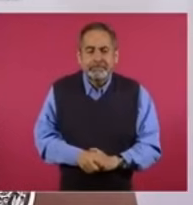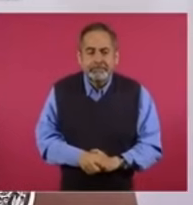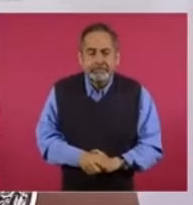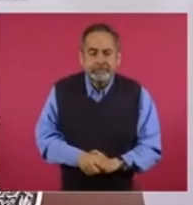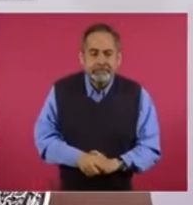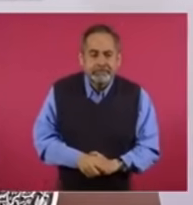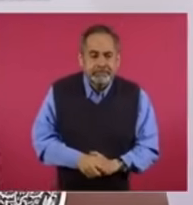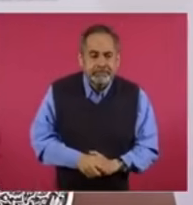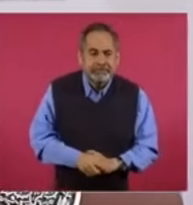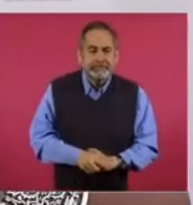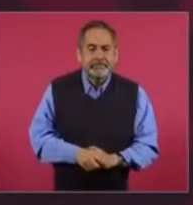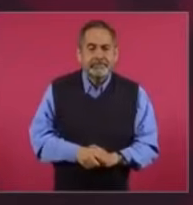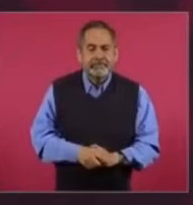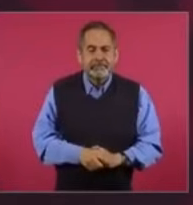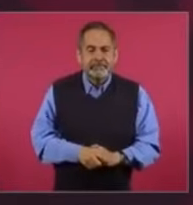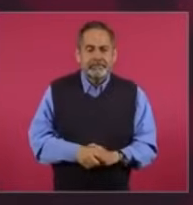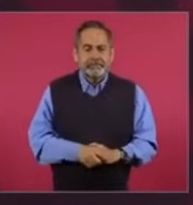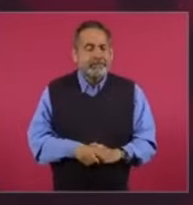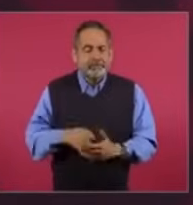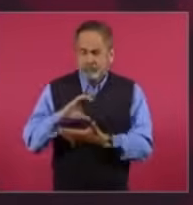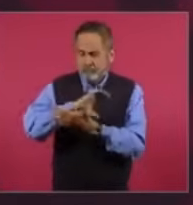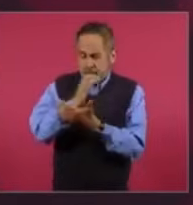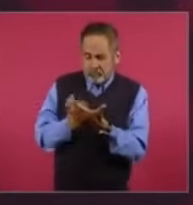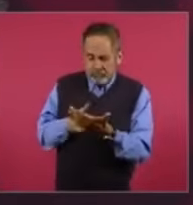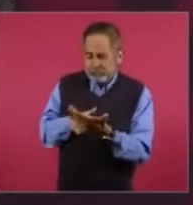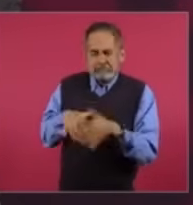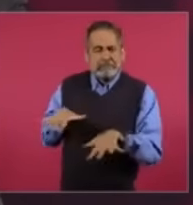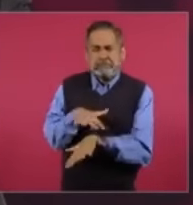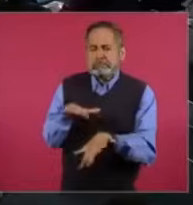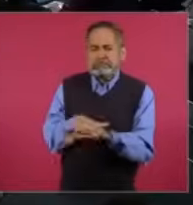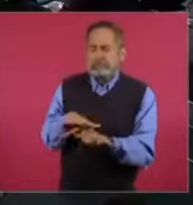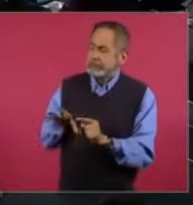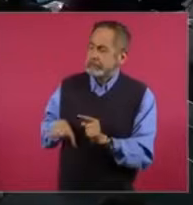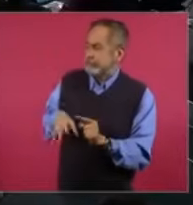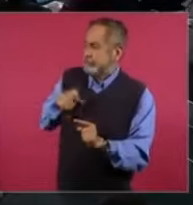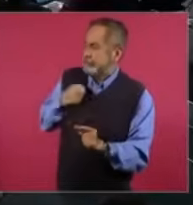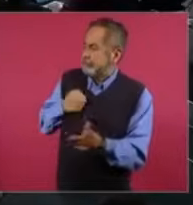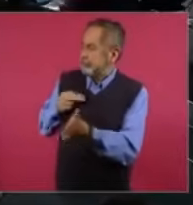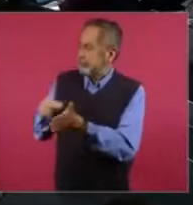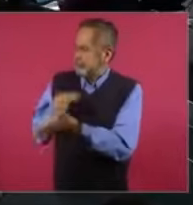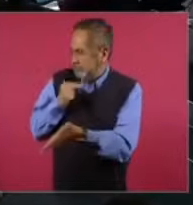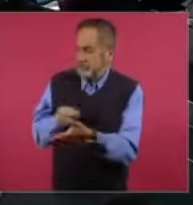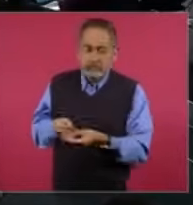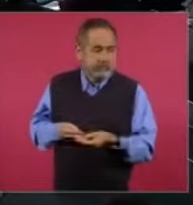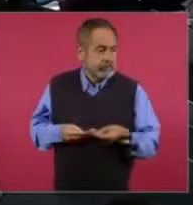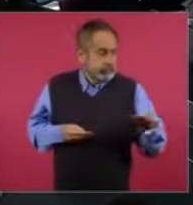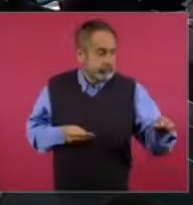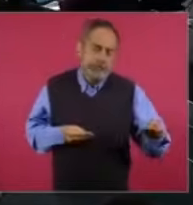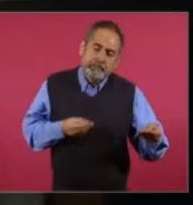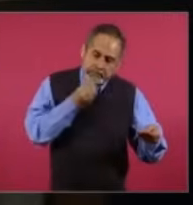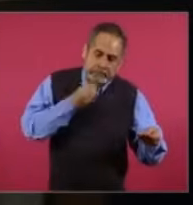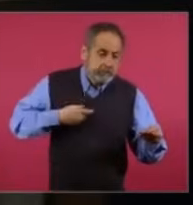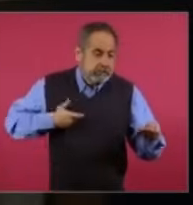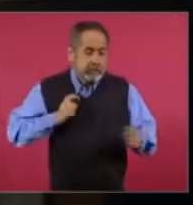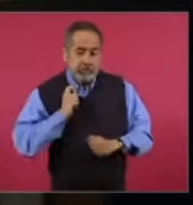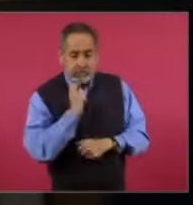Con un contrato leonino para pagar